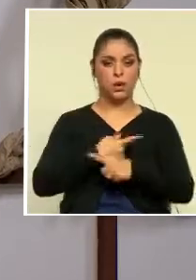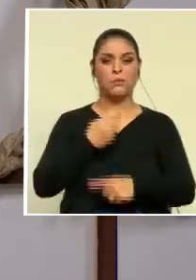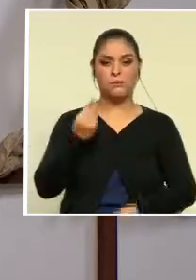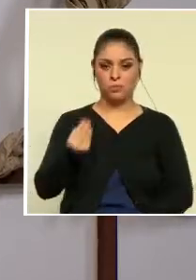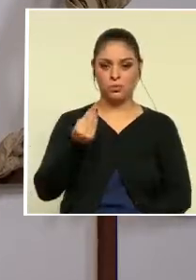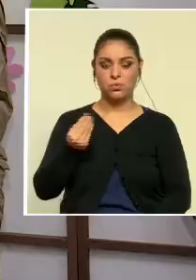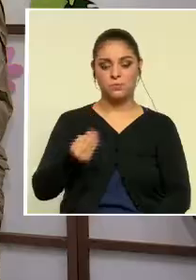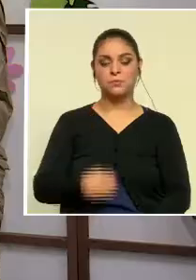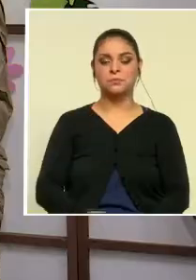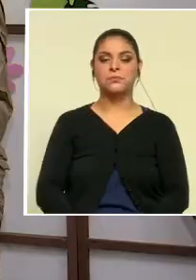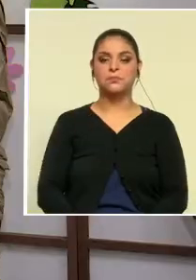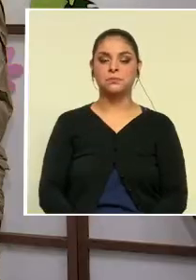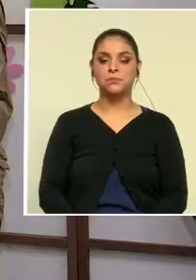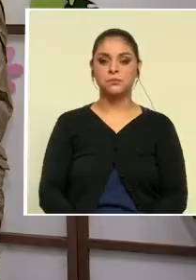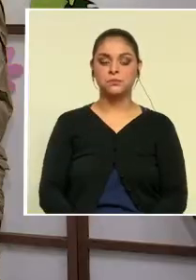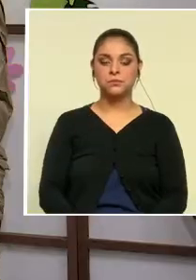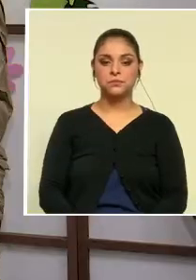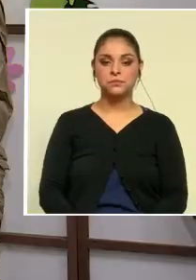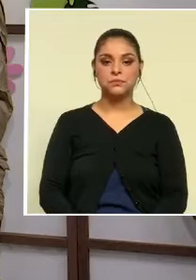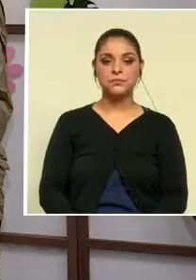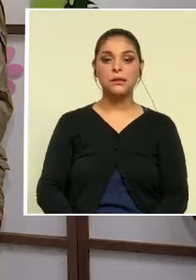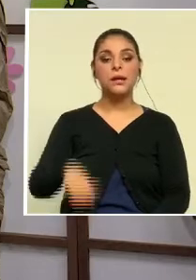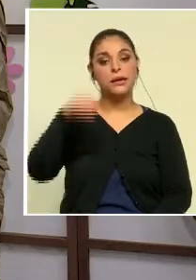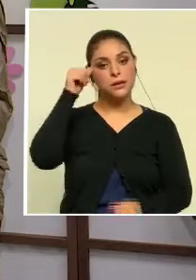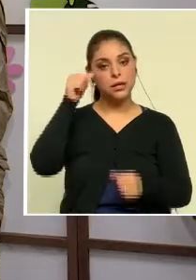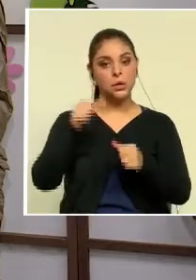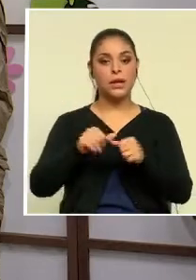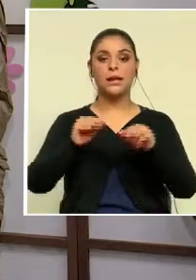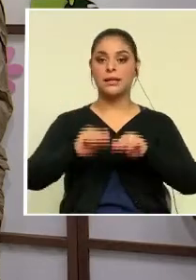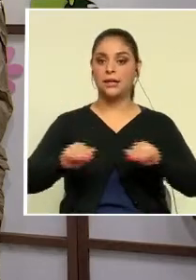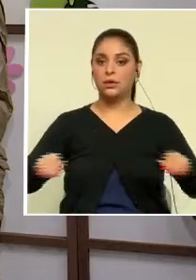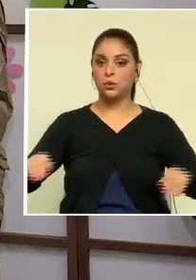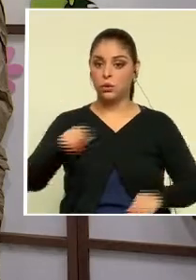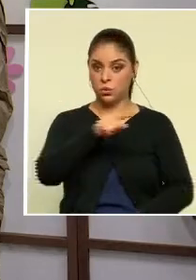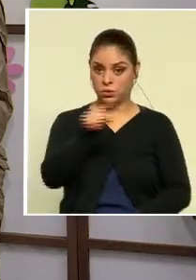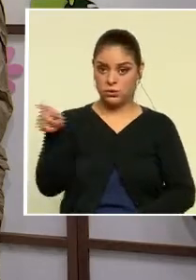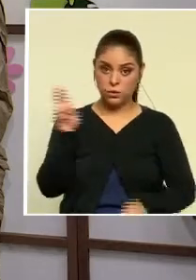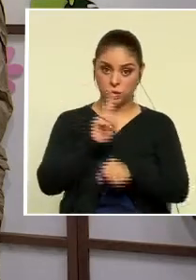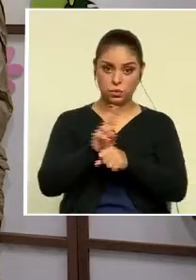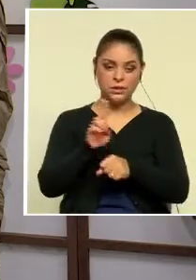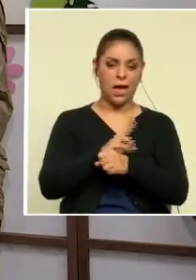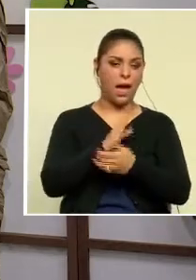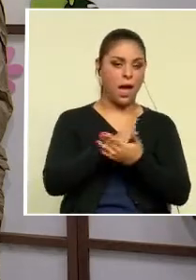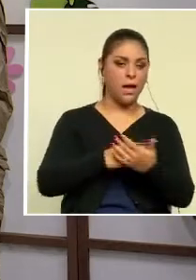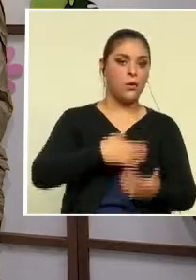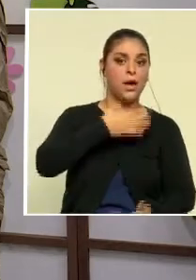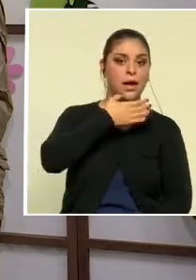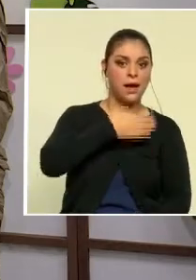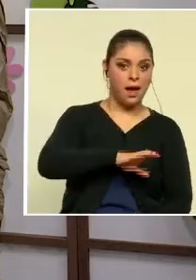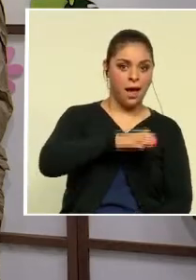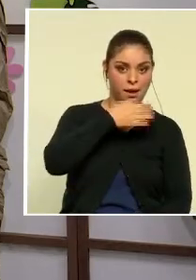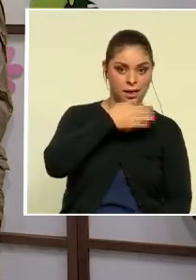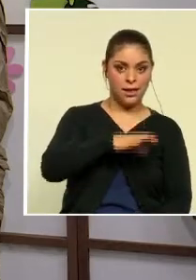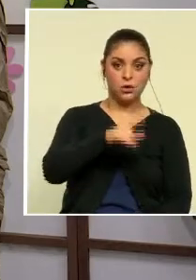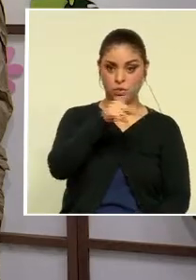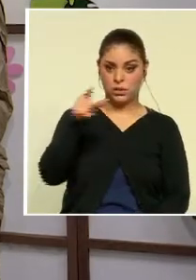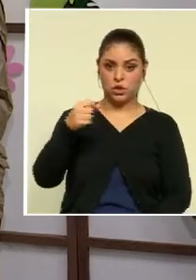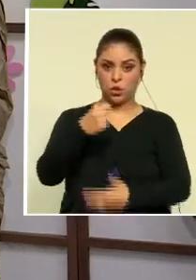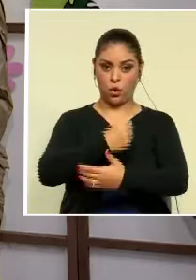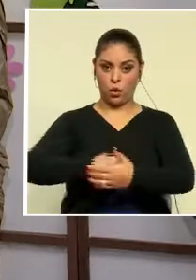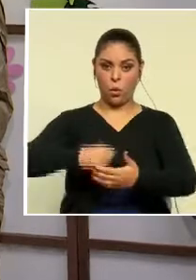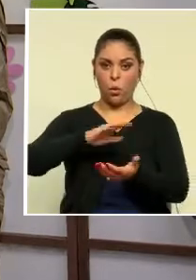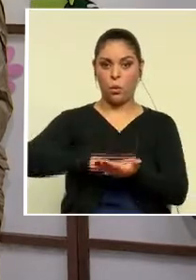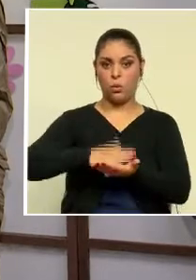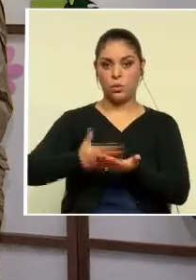la niña buena entonces recordarles a los niños y las niñas cuando a usar algo caliente cuando estamos en la cocina de nuestra casa